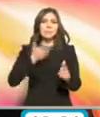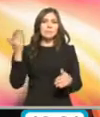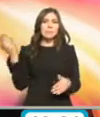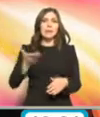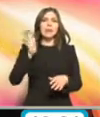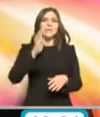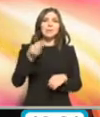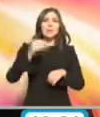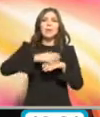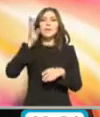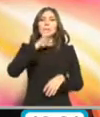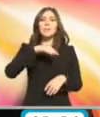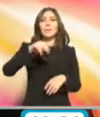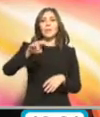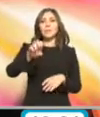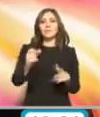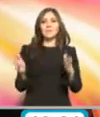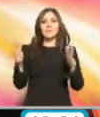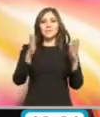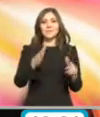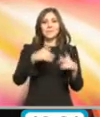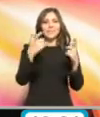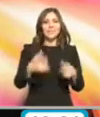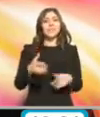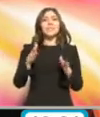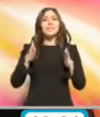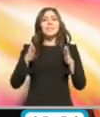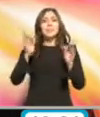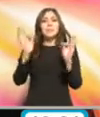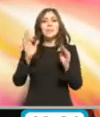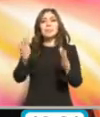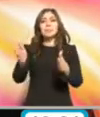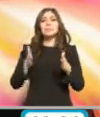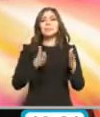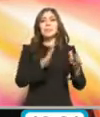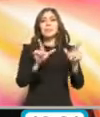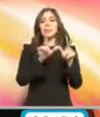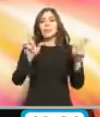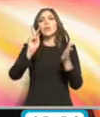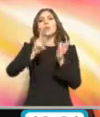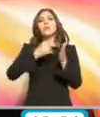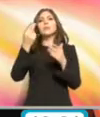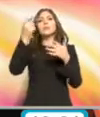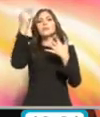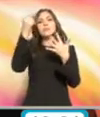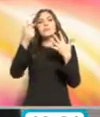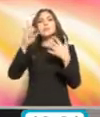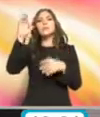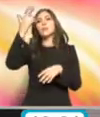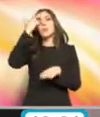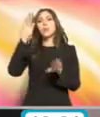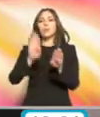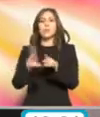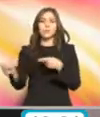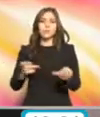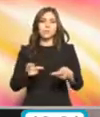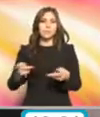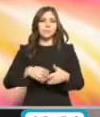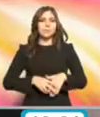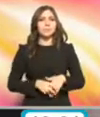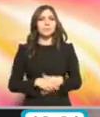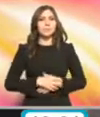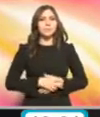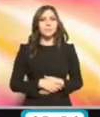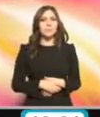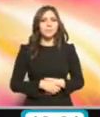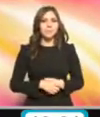más, chicos, lo metemos a refrigerar. ¿Y listo? Dios mío, ya sé. Entonces vamos a conocer de nueva cuenta los ingredientes Bien. para recordar cómo lo vamos a preparar. Venga,